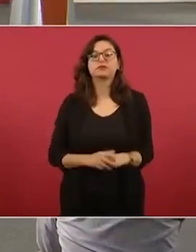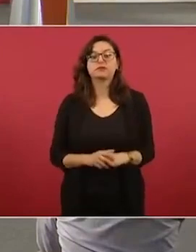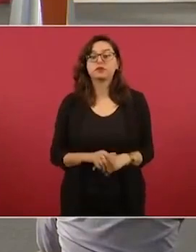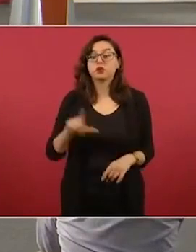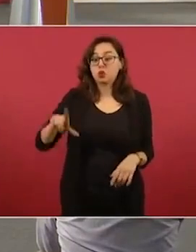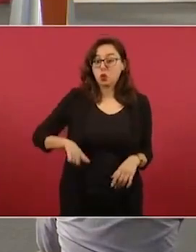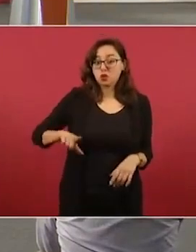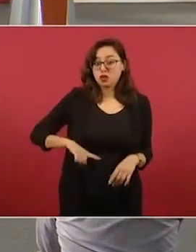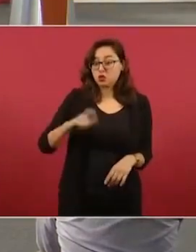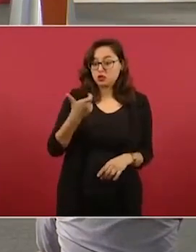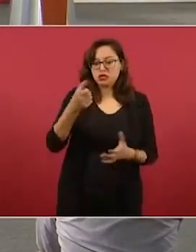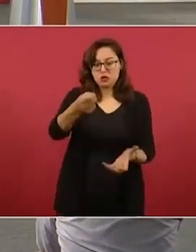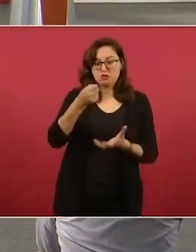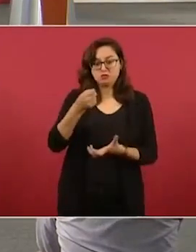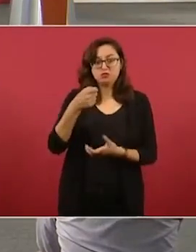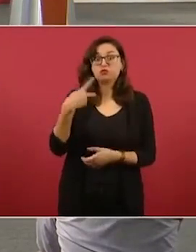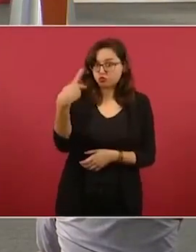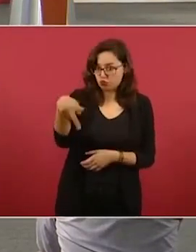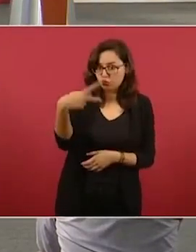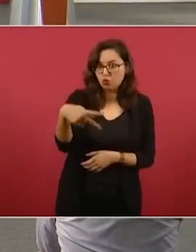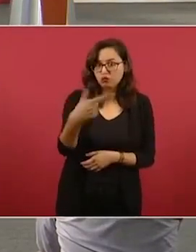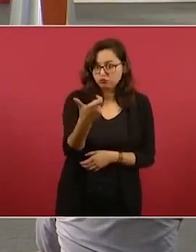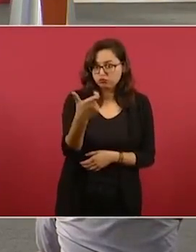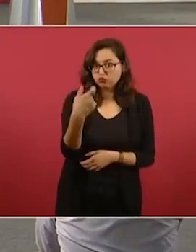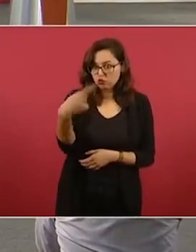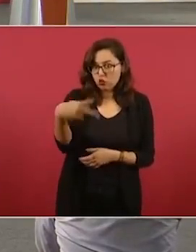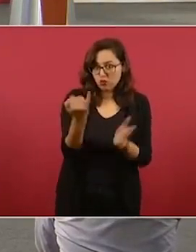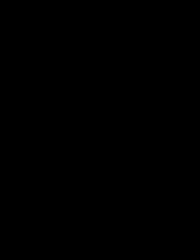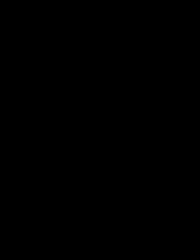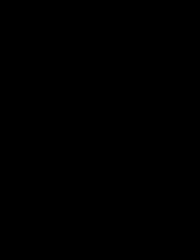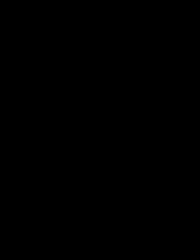maneja el gobierno es tuyo? Que proviene de tus impuestos.